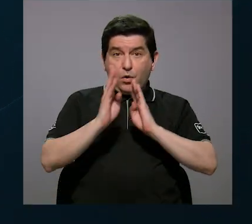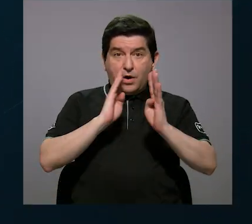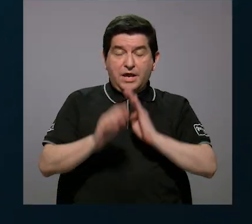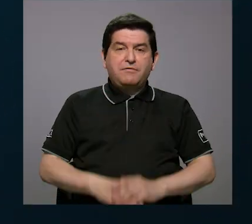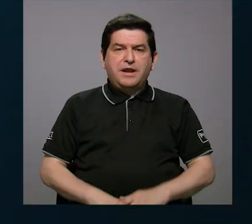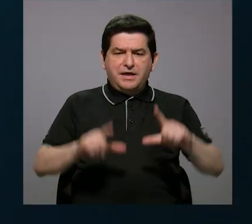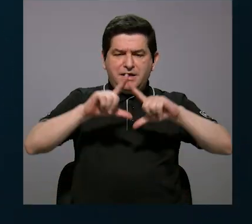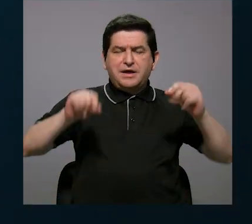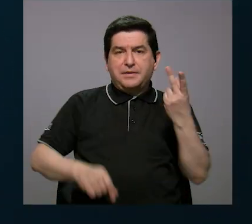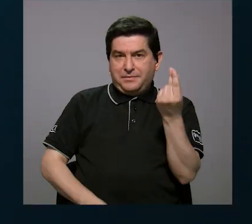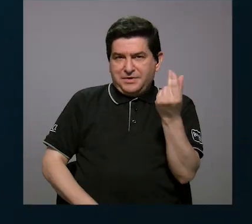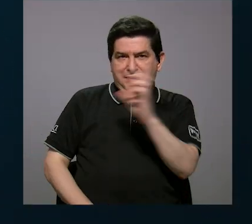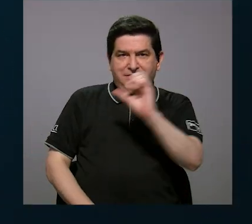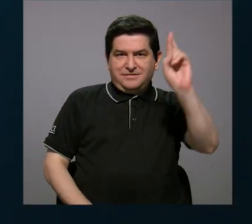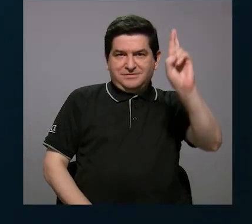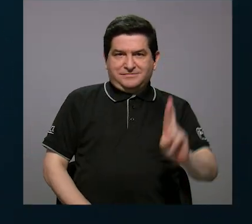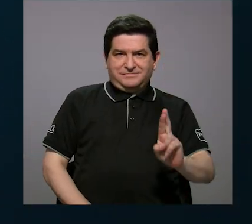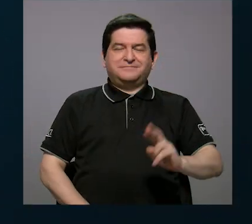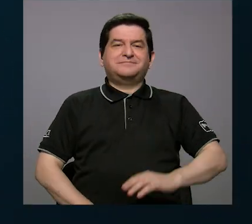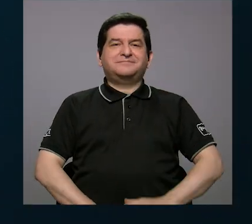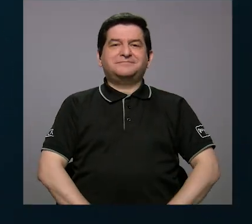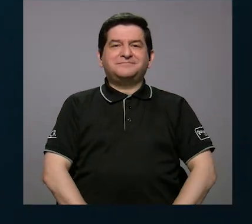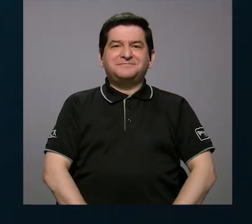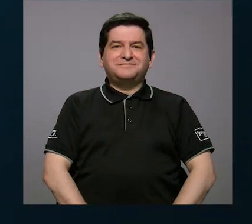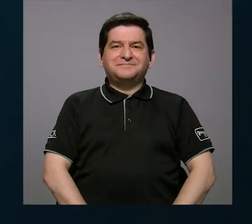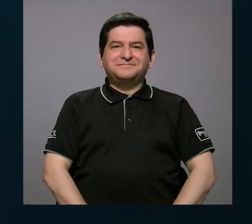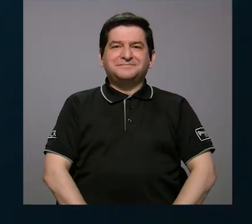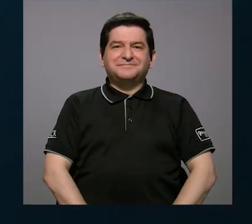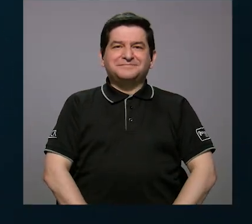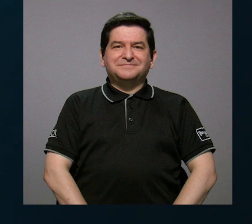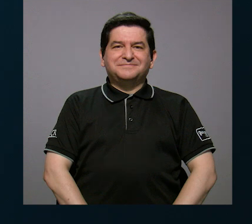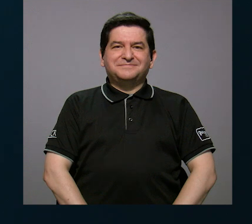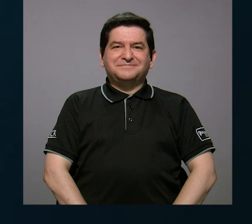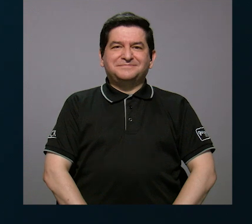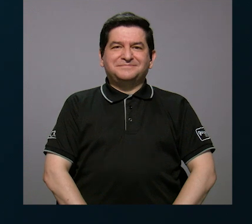Hoy hablaremos sobre billetes de Costa Rica.